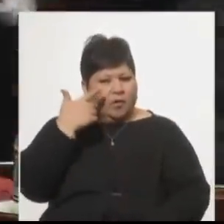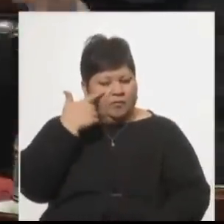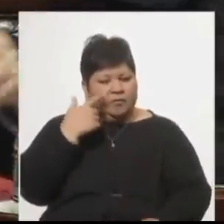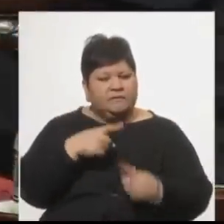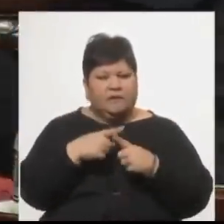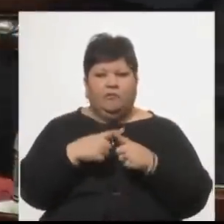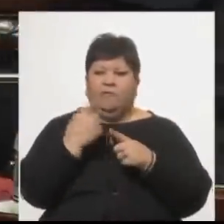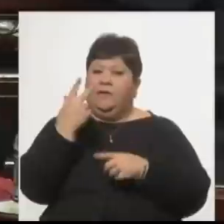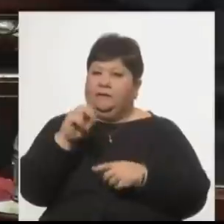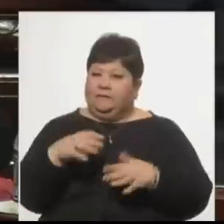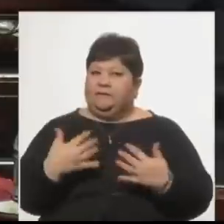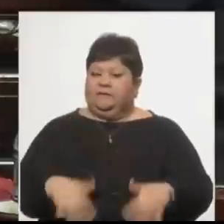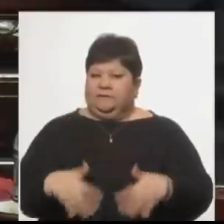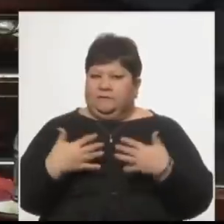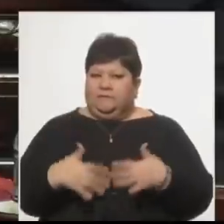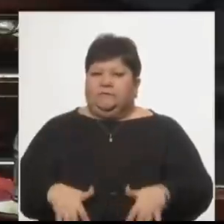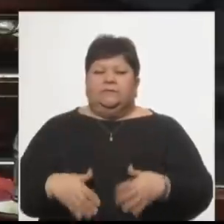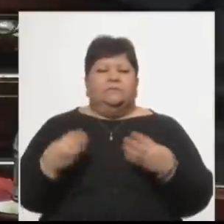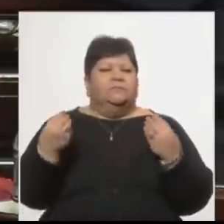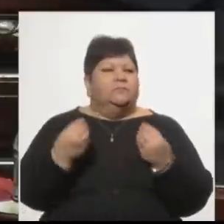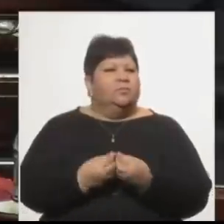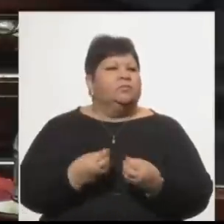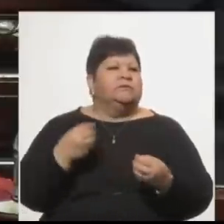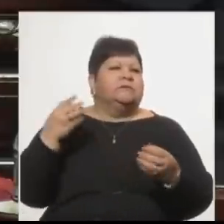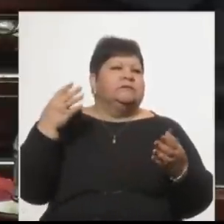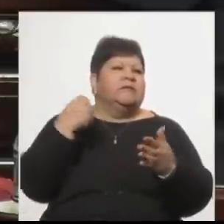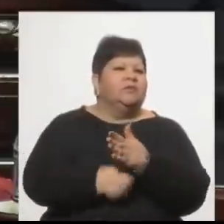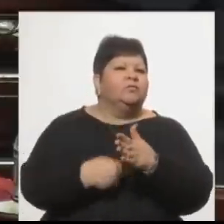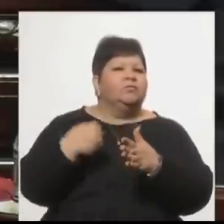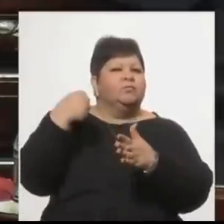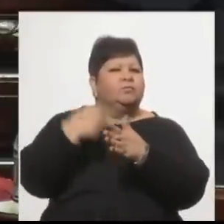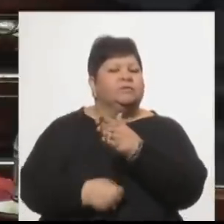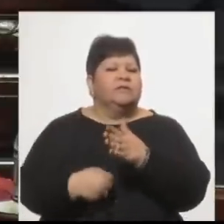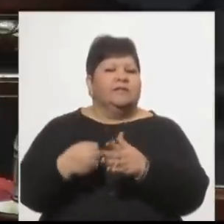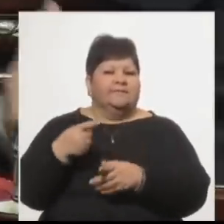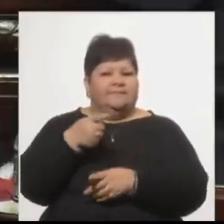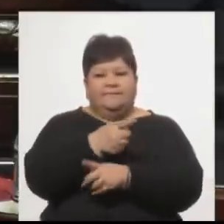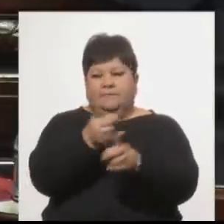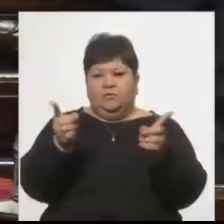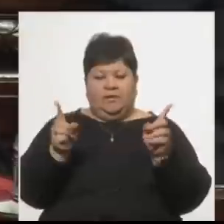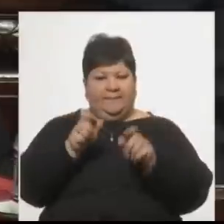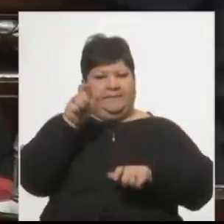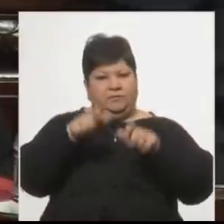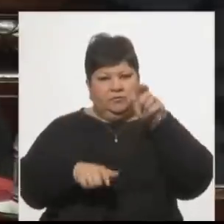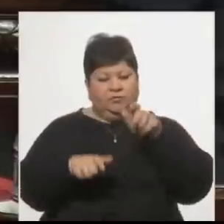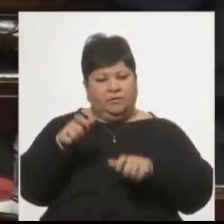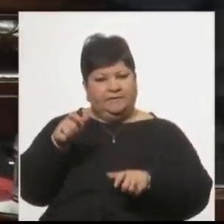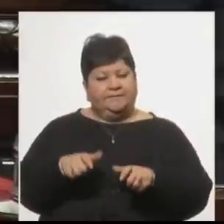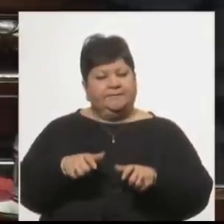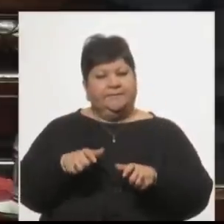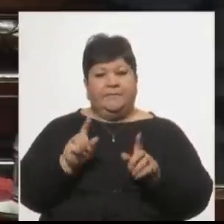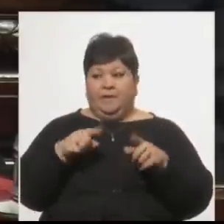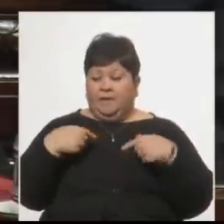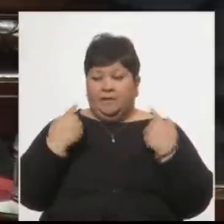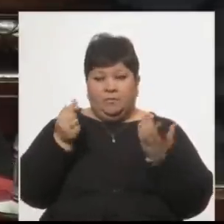así tuvimos que dar tantas batallas por la civilización. En nuestro país cultivó